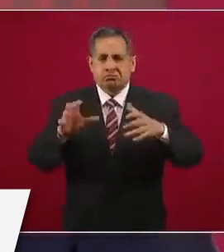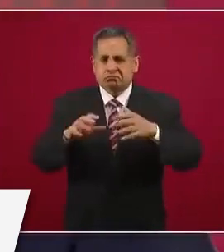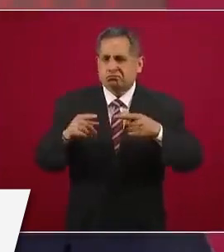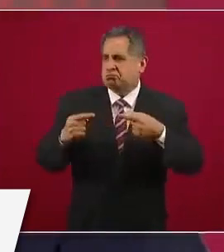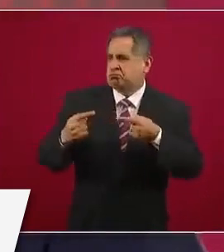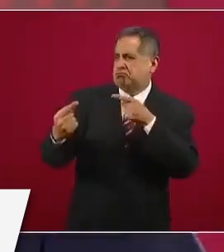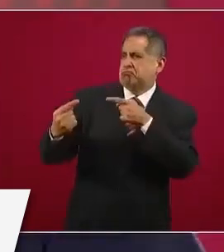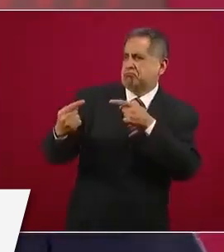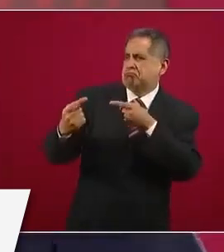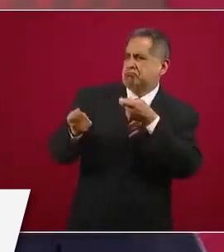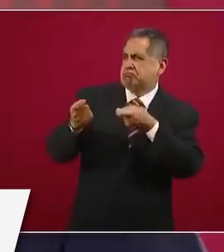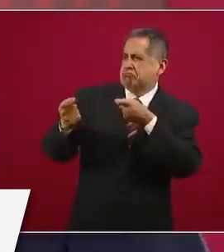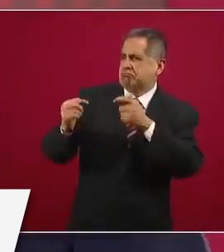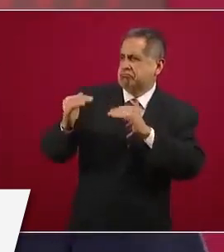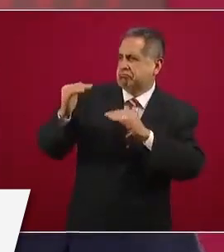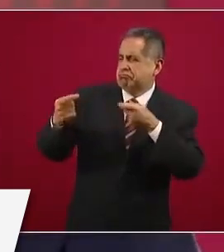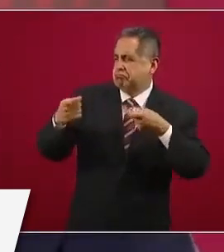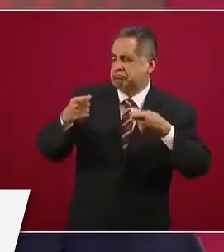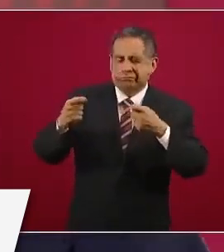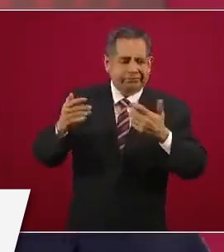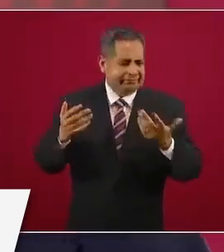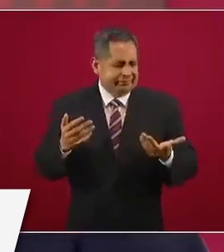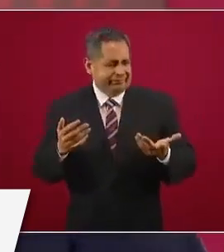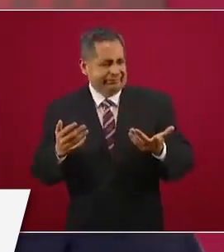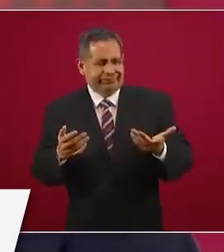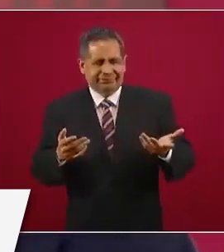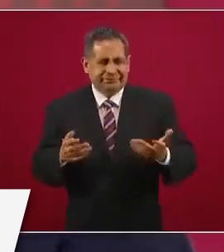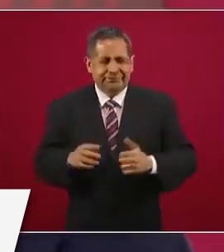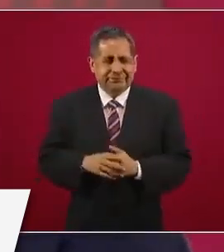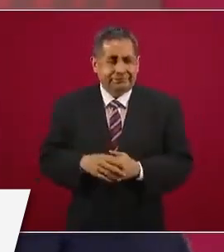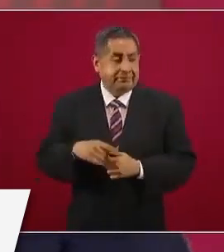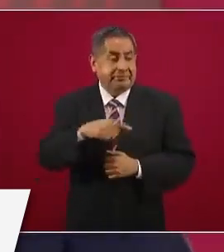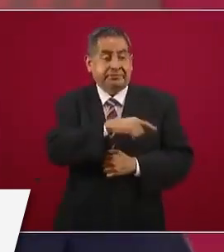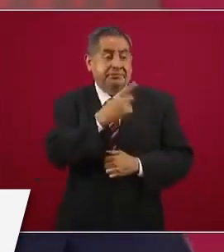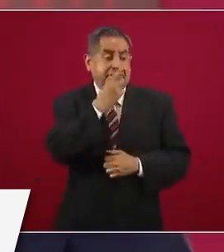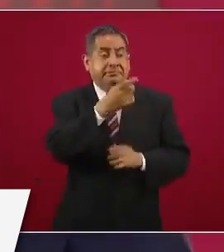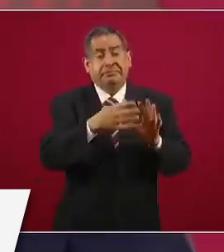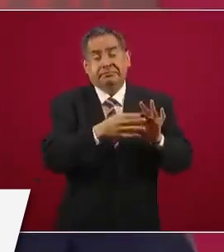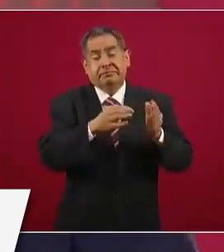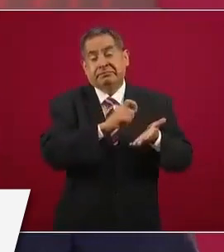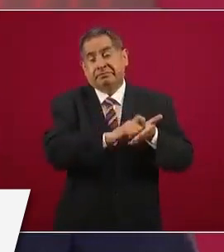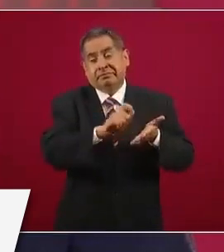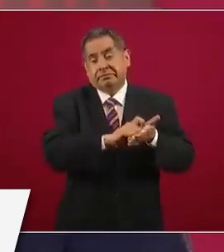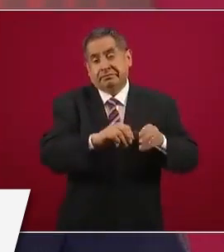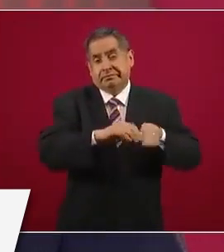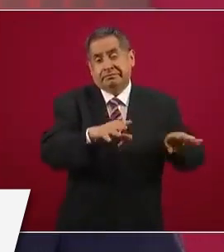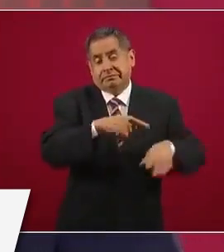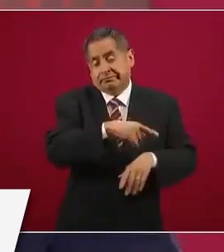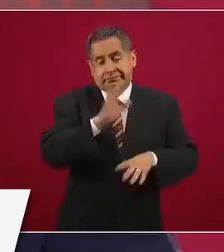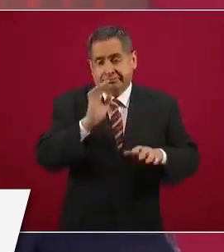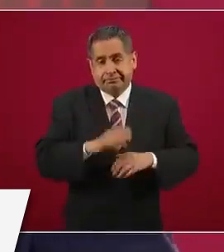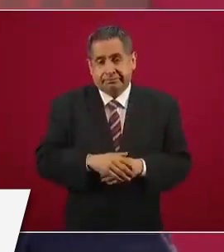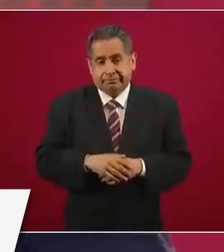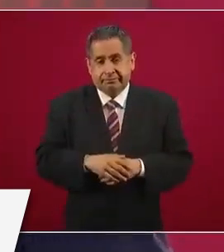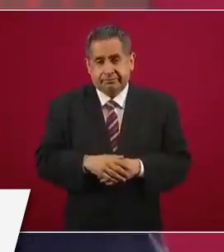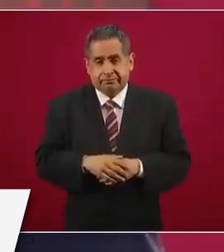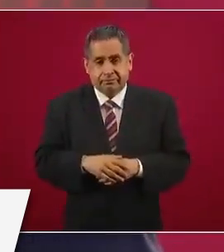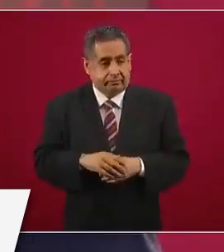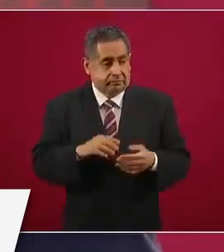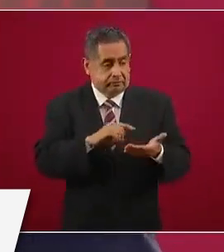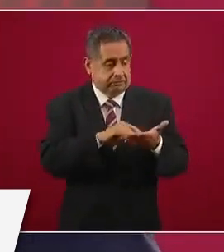opositor para que, decían en su texto, que es una joya